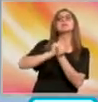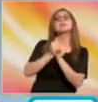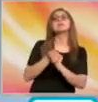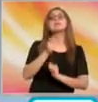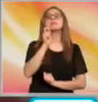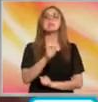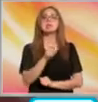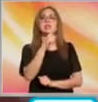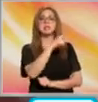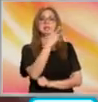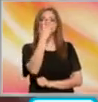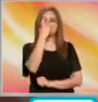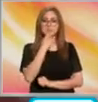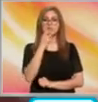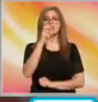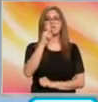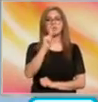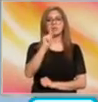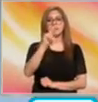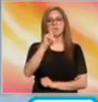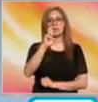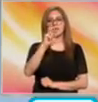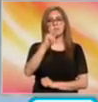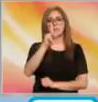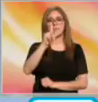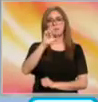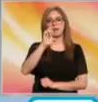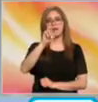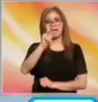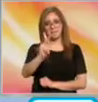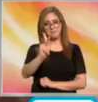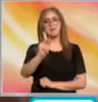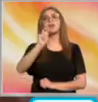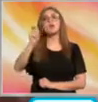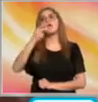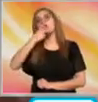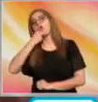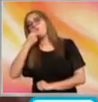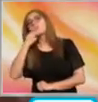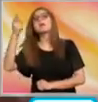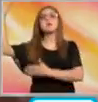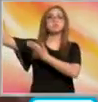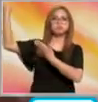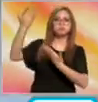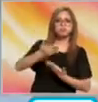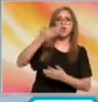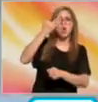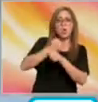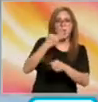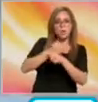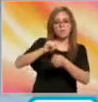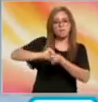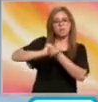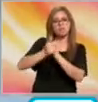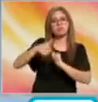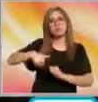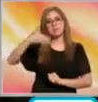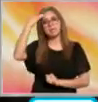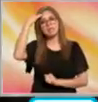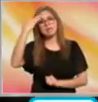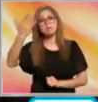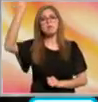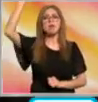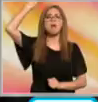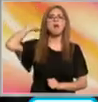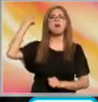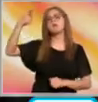Treplev. Treplev es Chejov, es la gaviota de Chejov traída a nuestro tiempo. Es de las grandes tragedias